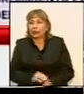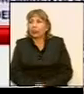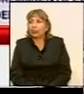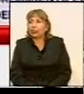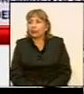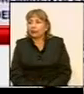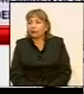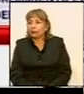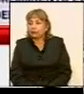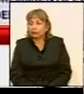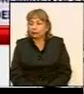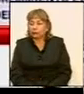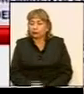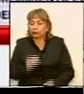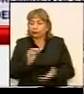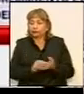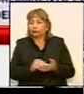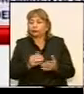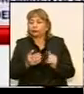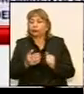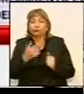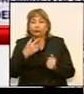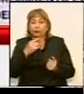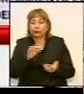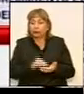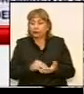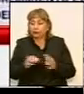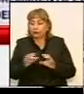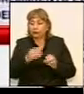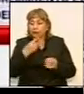Hemos separado, para hacer en ese trabajo separamos